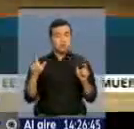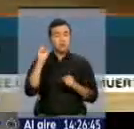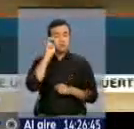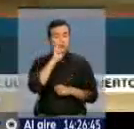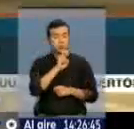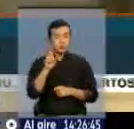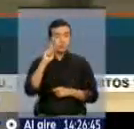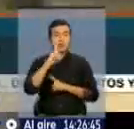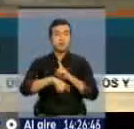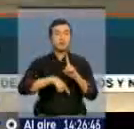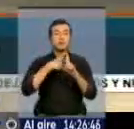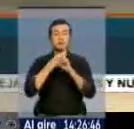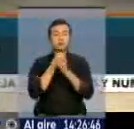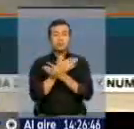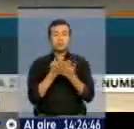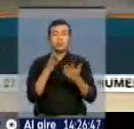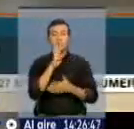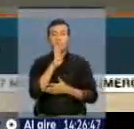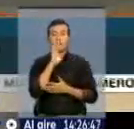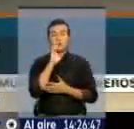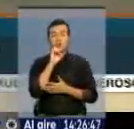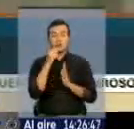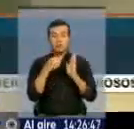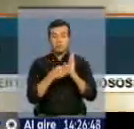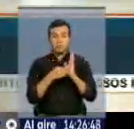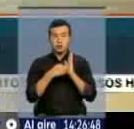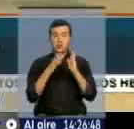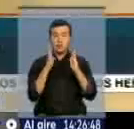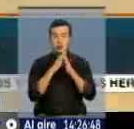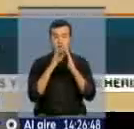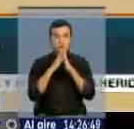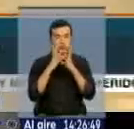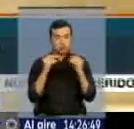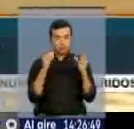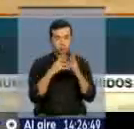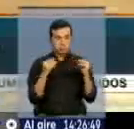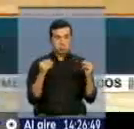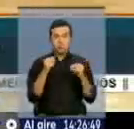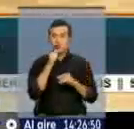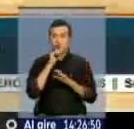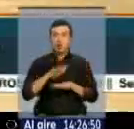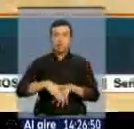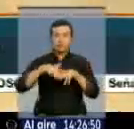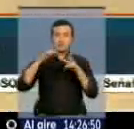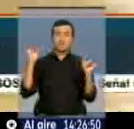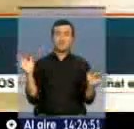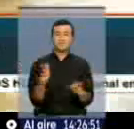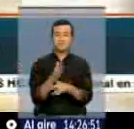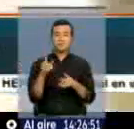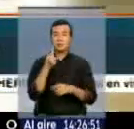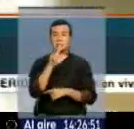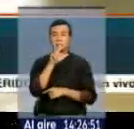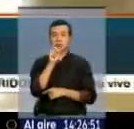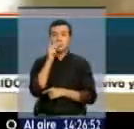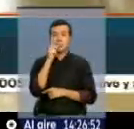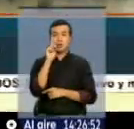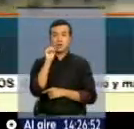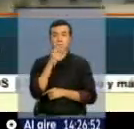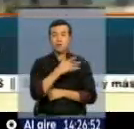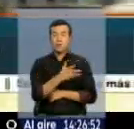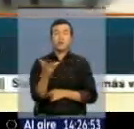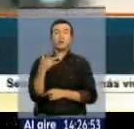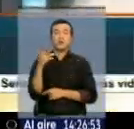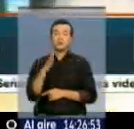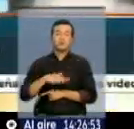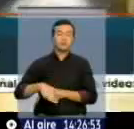turistas. Además, reportan que más de 40.000 viviendas quedaron destruidas por las fuertes lluvias y por los vientos de hasta 130 kilómetros por hora que arrasaron